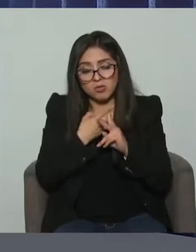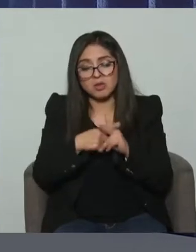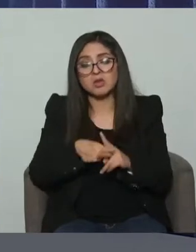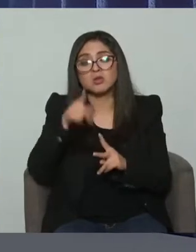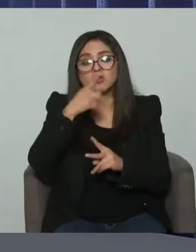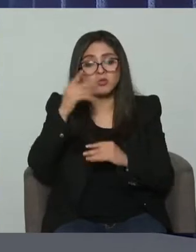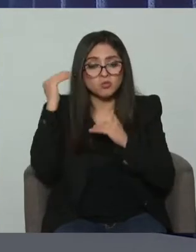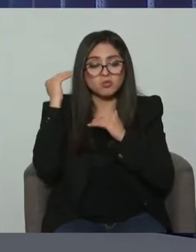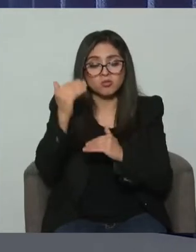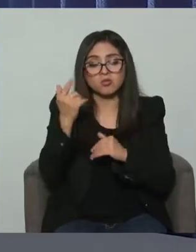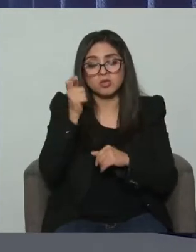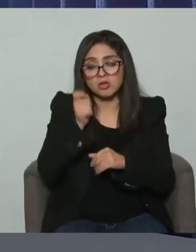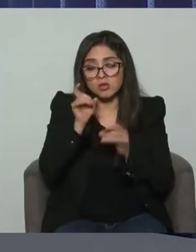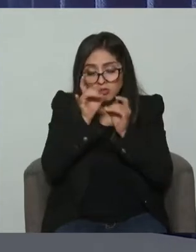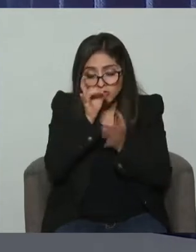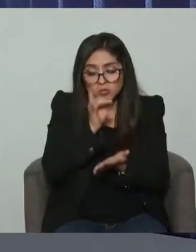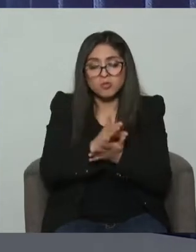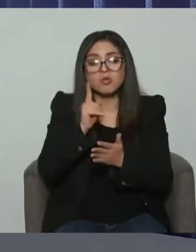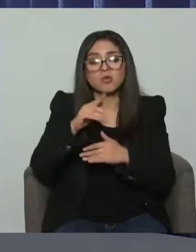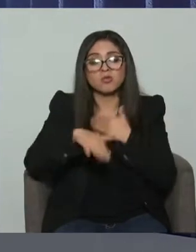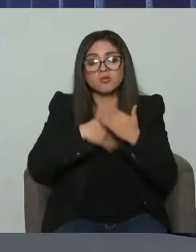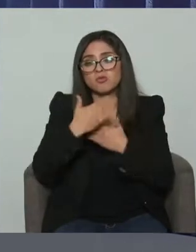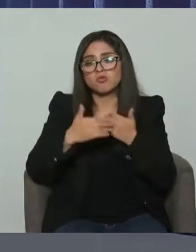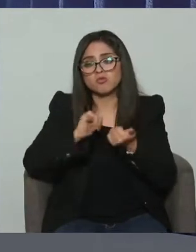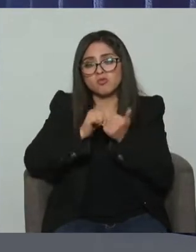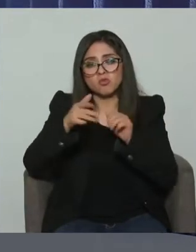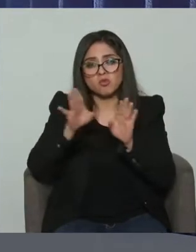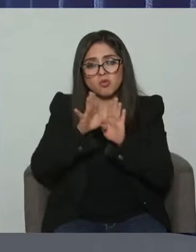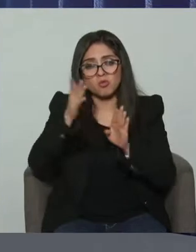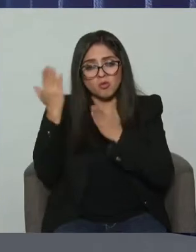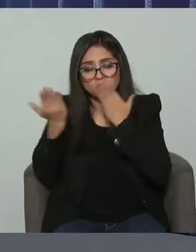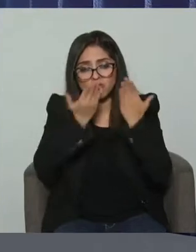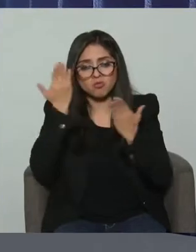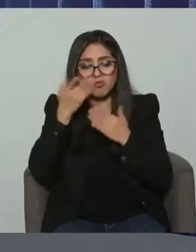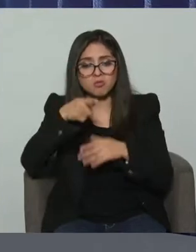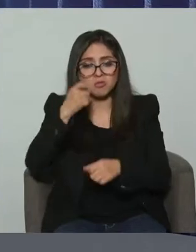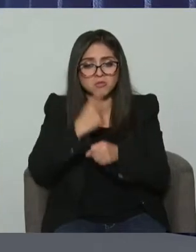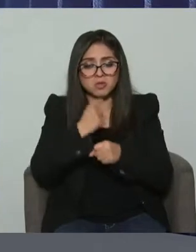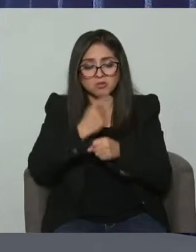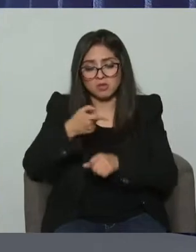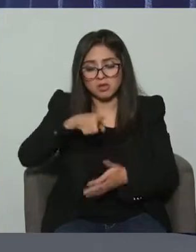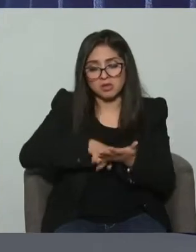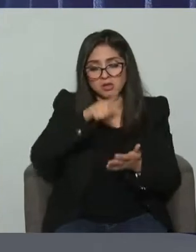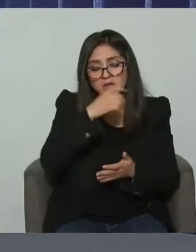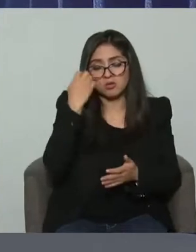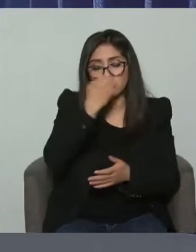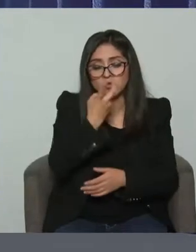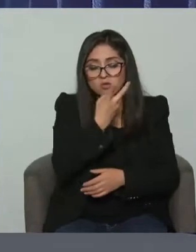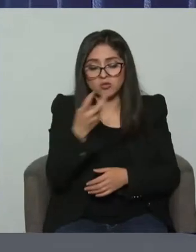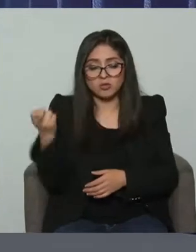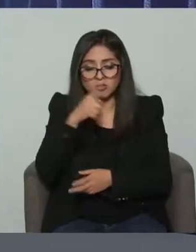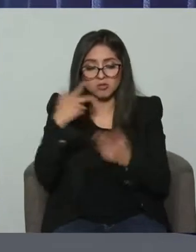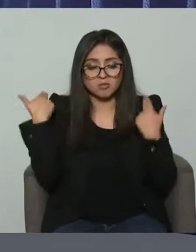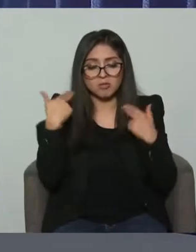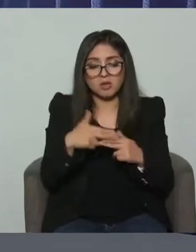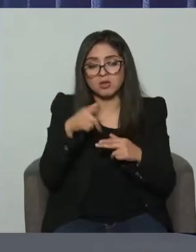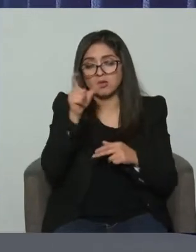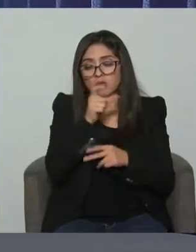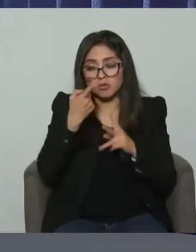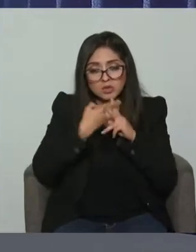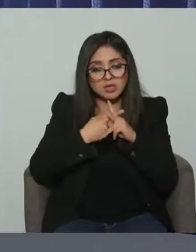pues finalmente será exclusivamente la de la formación en este plantel con 200 docentes de manera